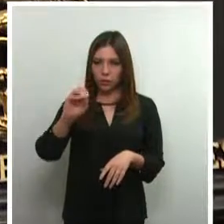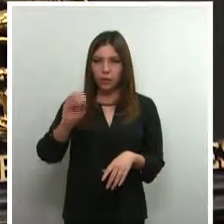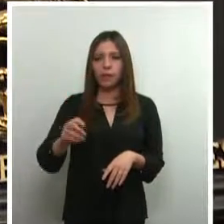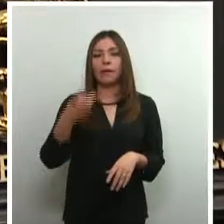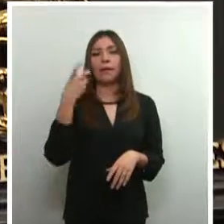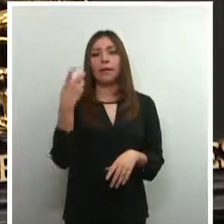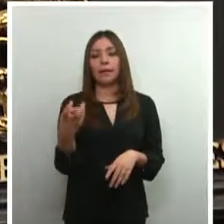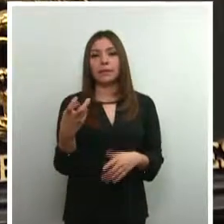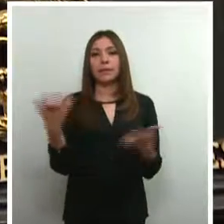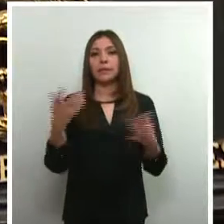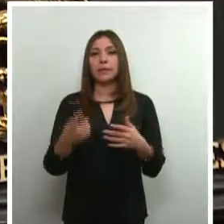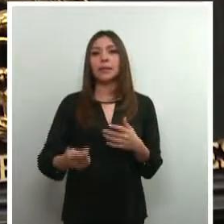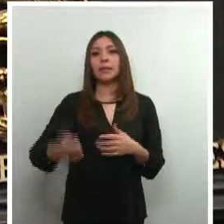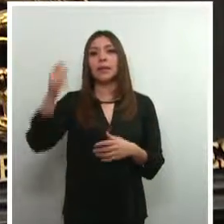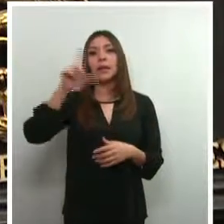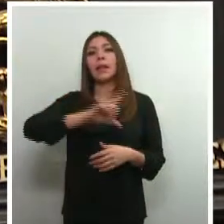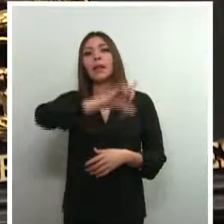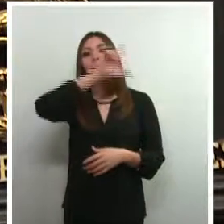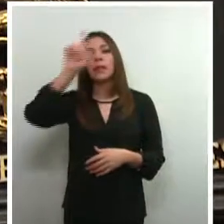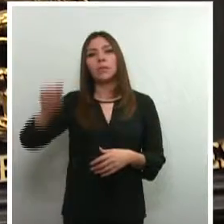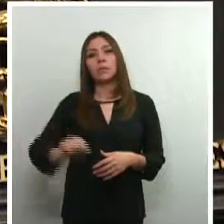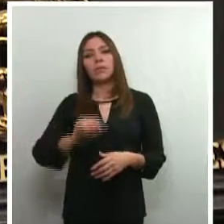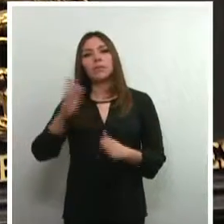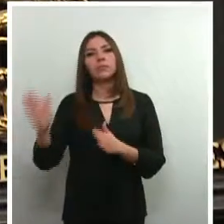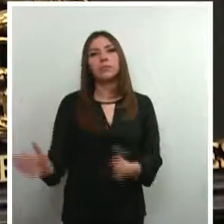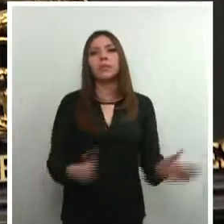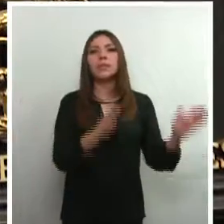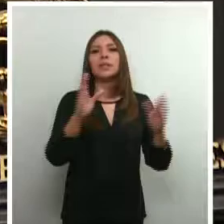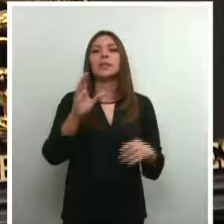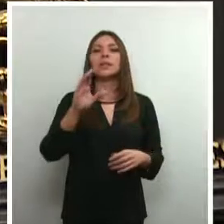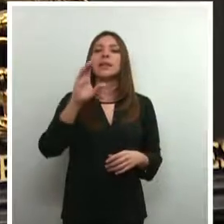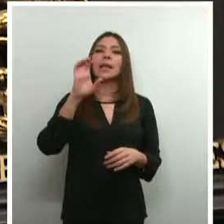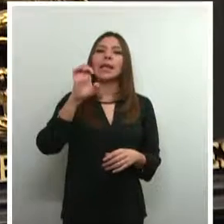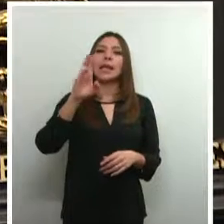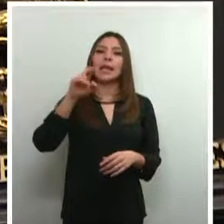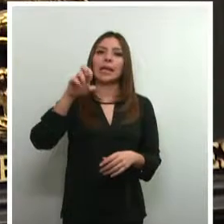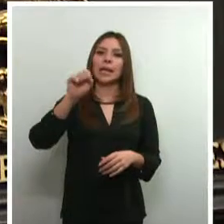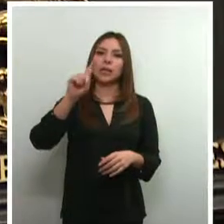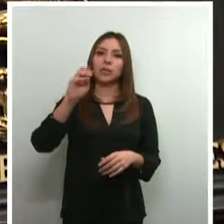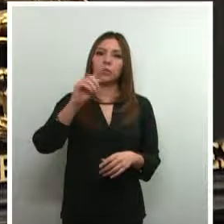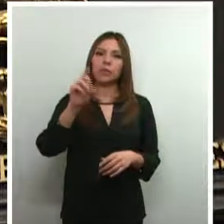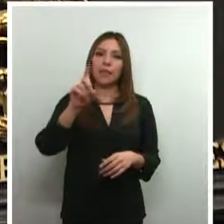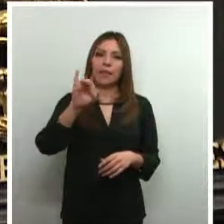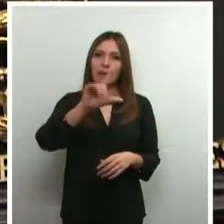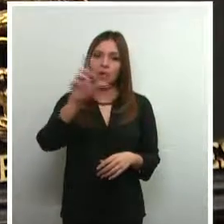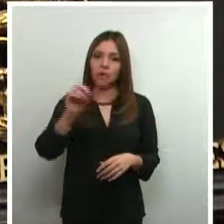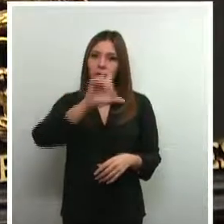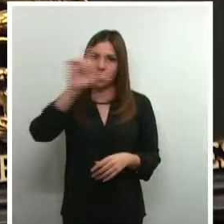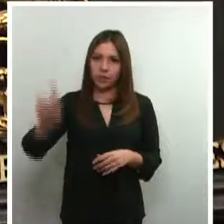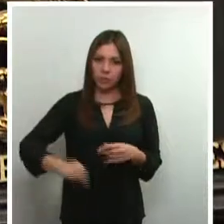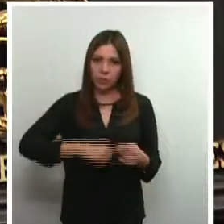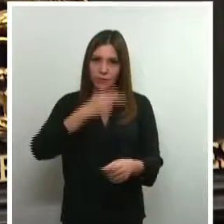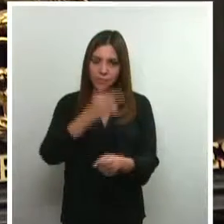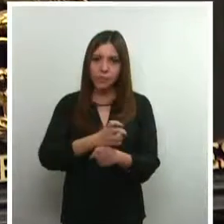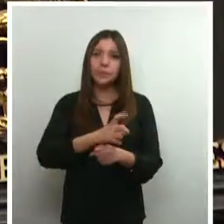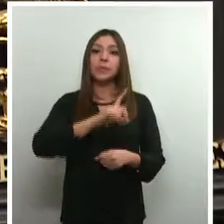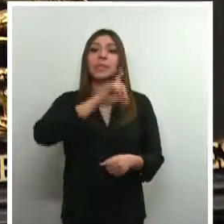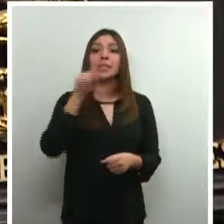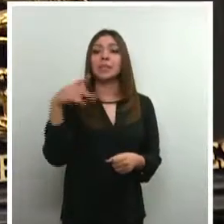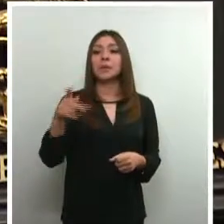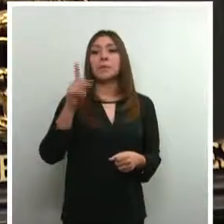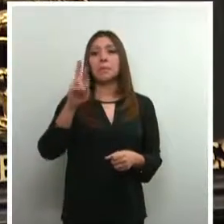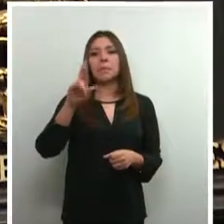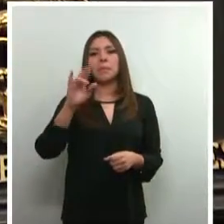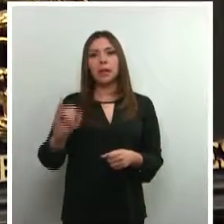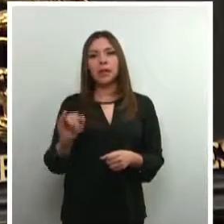entonces candidato, después presidente Ernesto Zedillo. En el PRI que es un partido de causas y